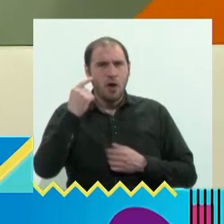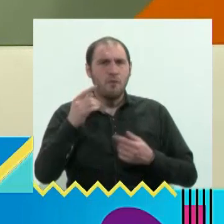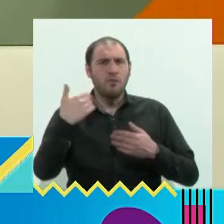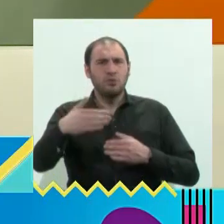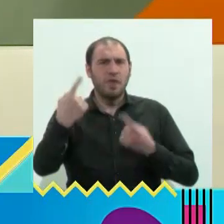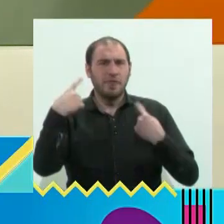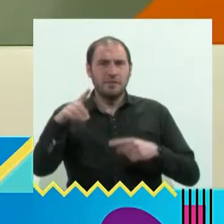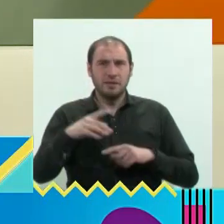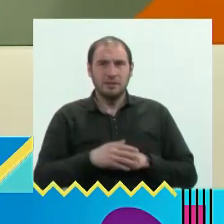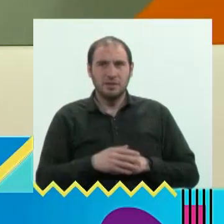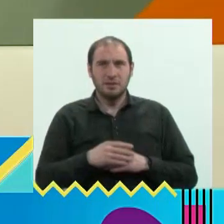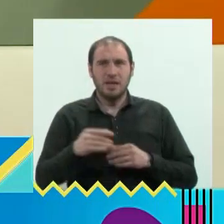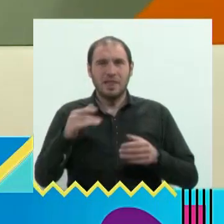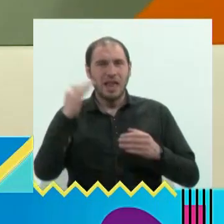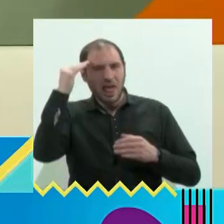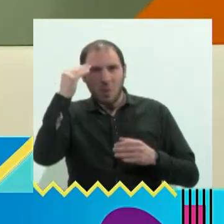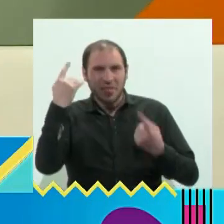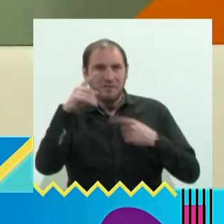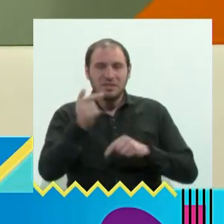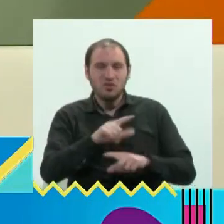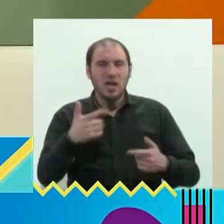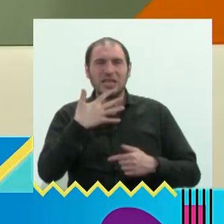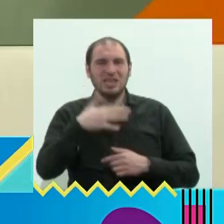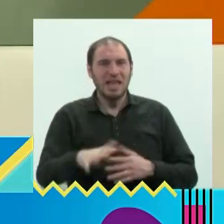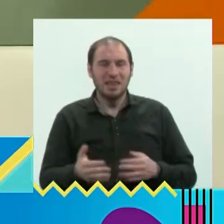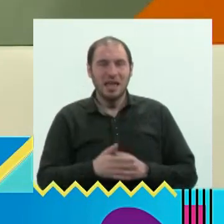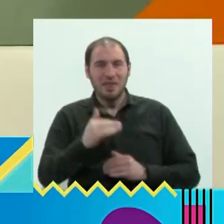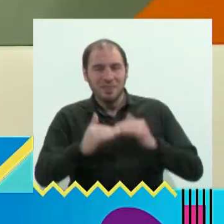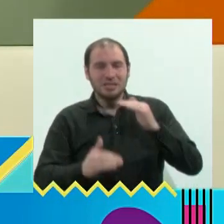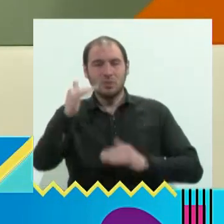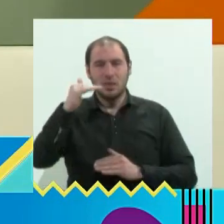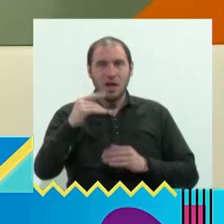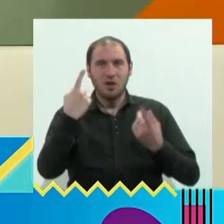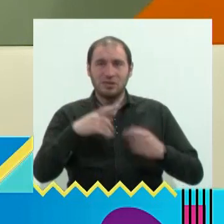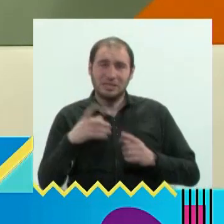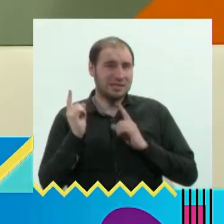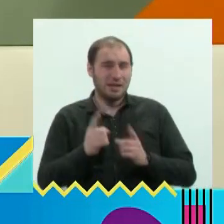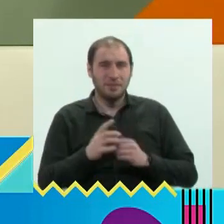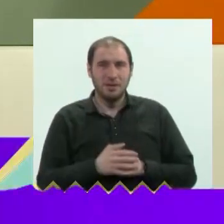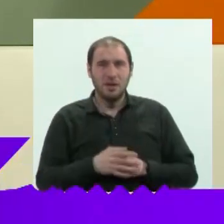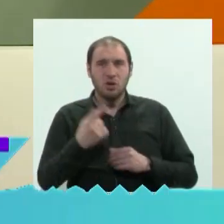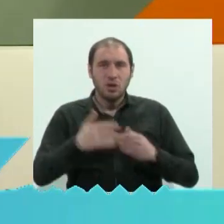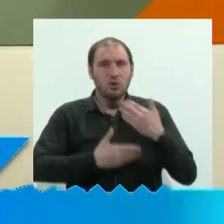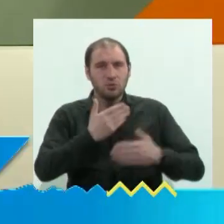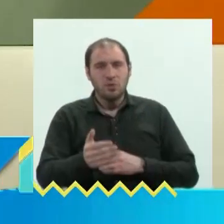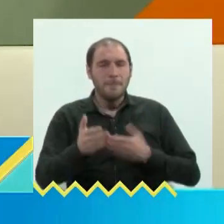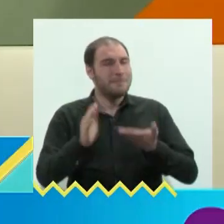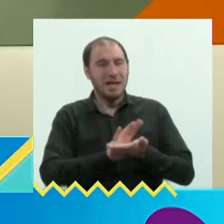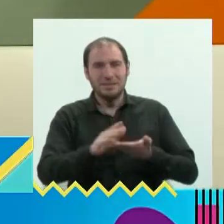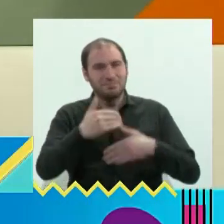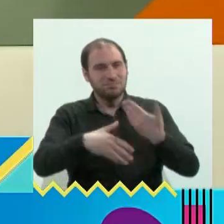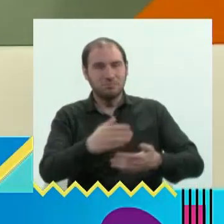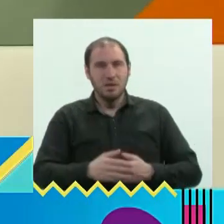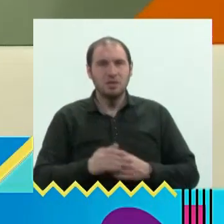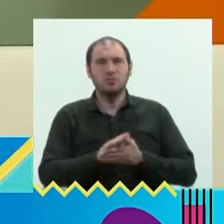diferente sin haber formado un lenguaje diferente para entender que la desigualdad no es algo que cae del cielo. Es algo que se construye desde la base. ¿Y